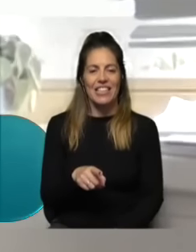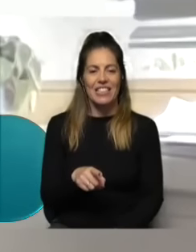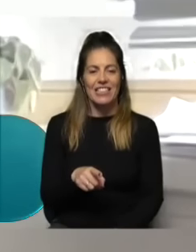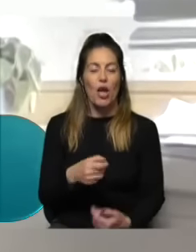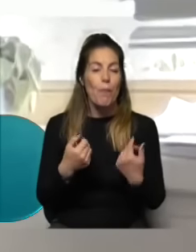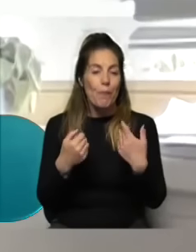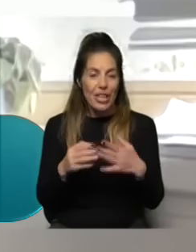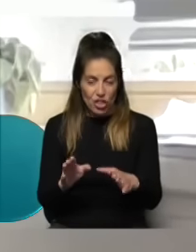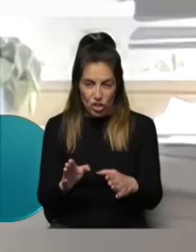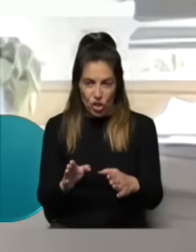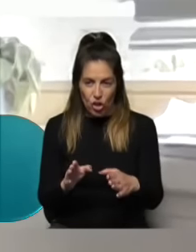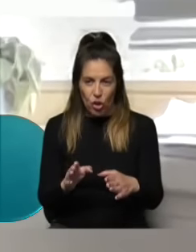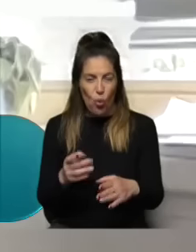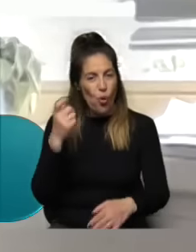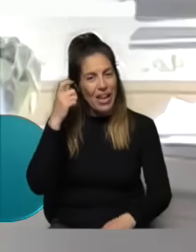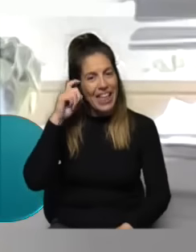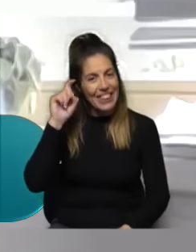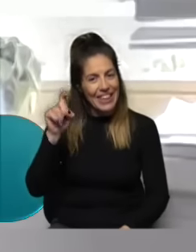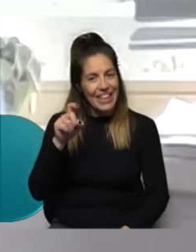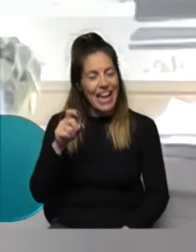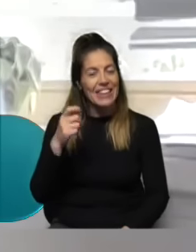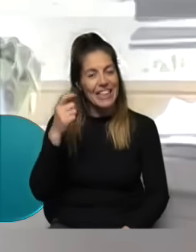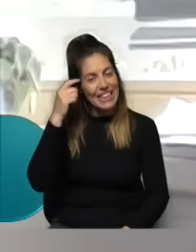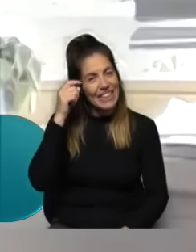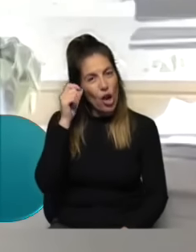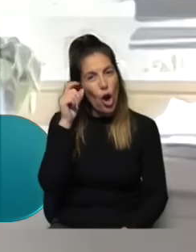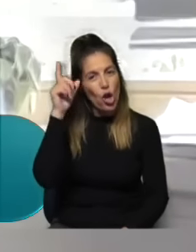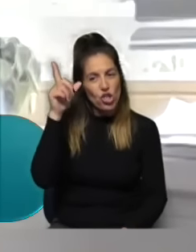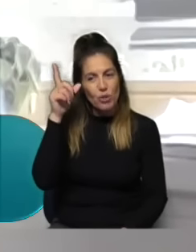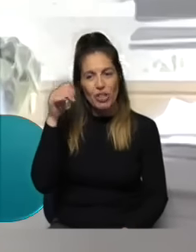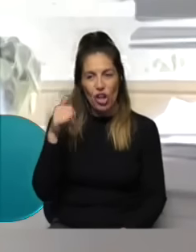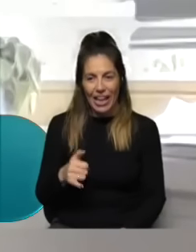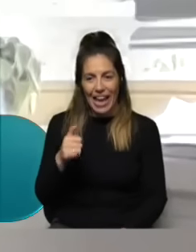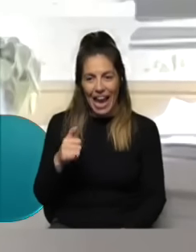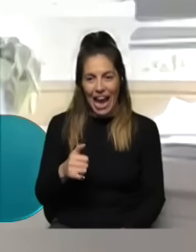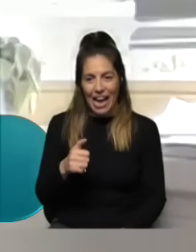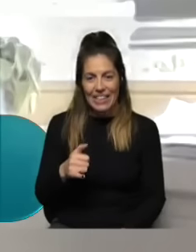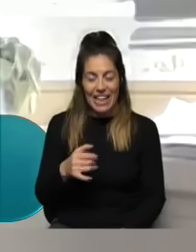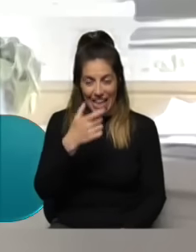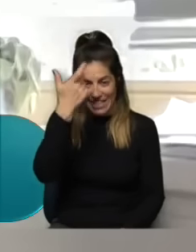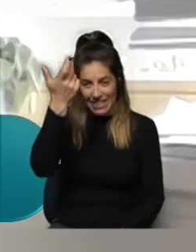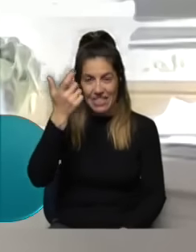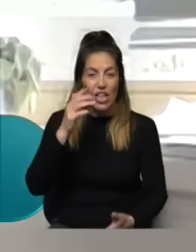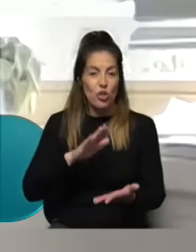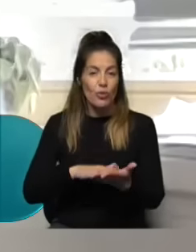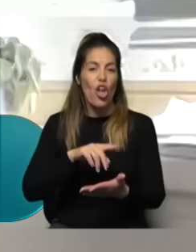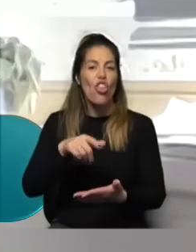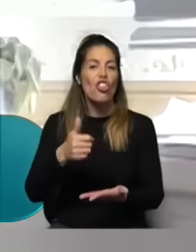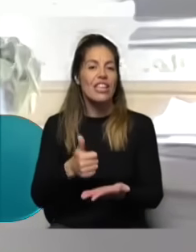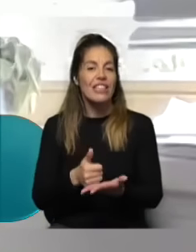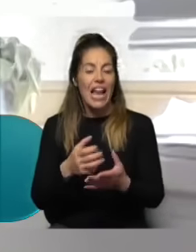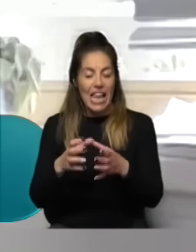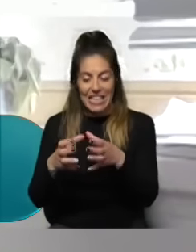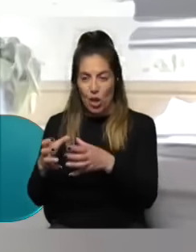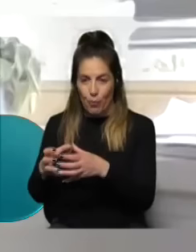comenzó con una idea de que este conocimiento que existe en la ciencia, sobre todo sobre dónde están nuestras